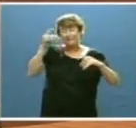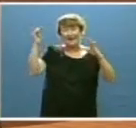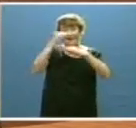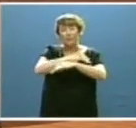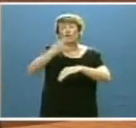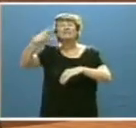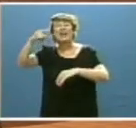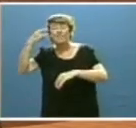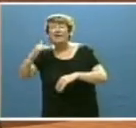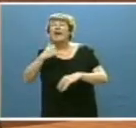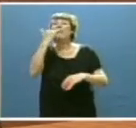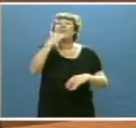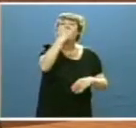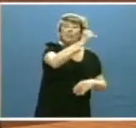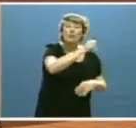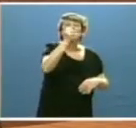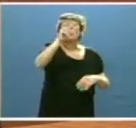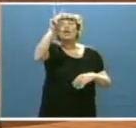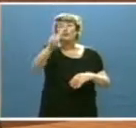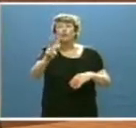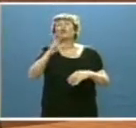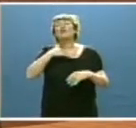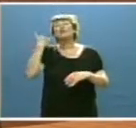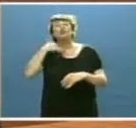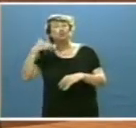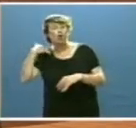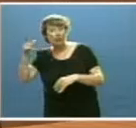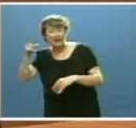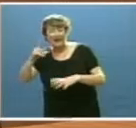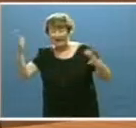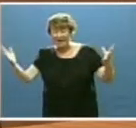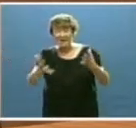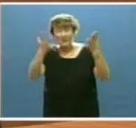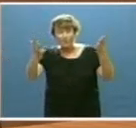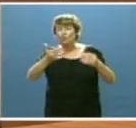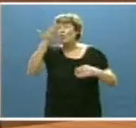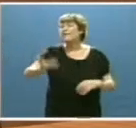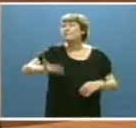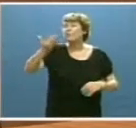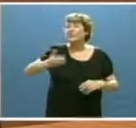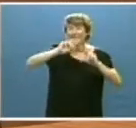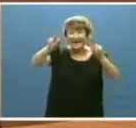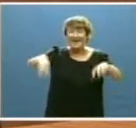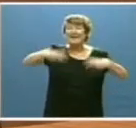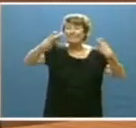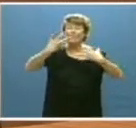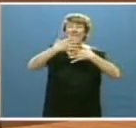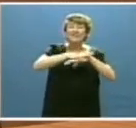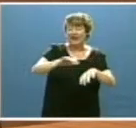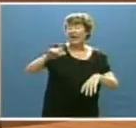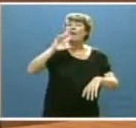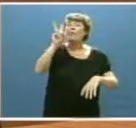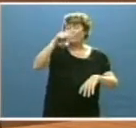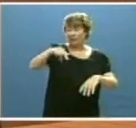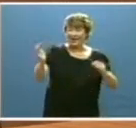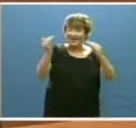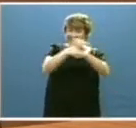y fase 2 del hospital santa bárbara de soria el impulso importante de la reforma integral del clínico de valladolid